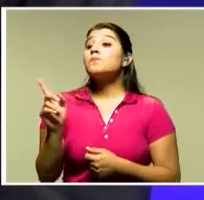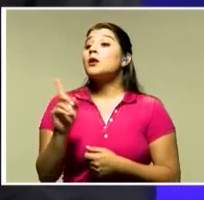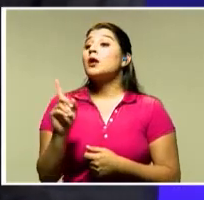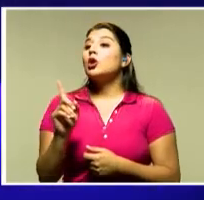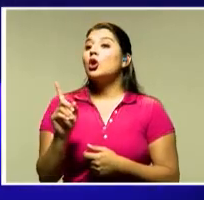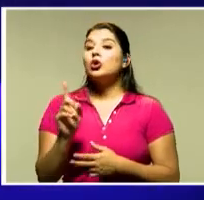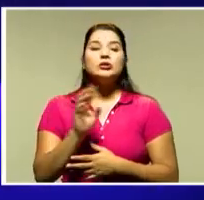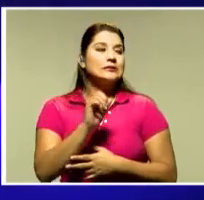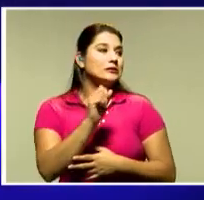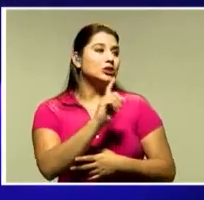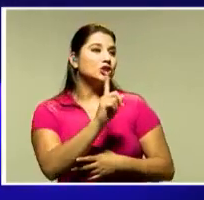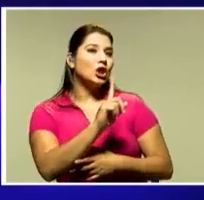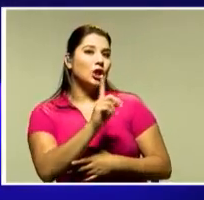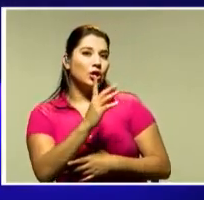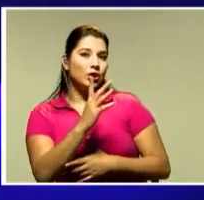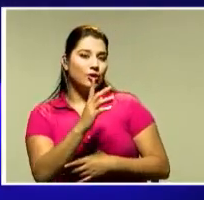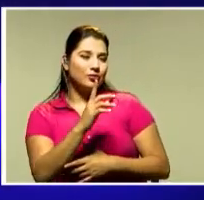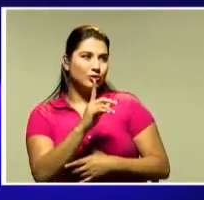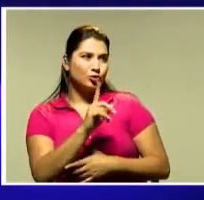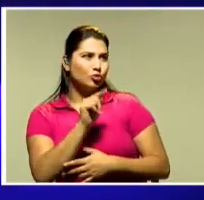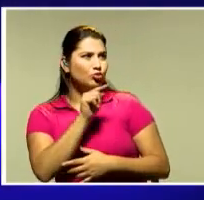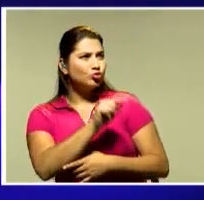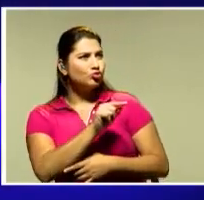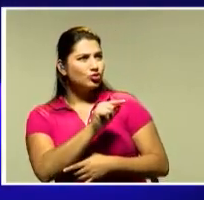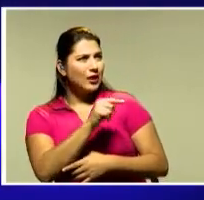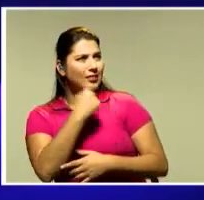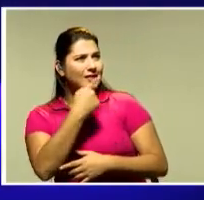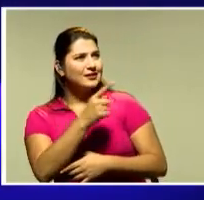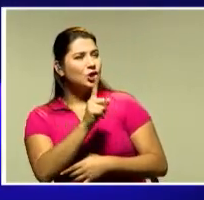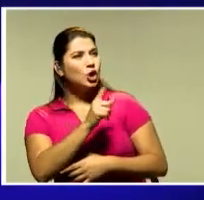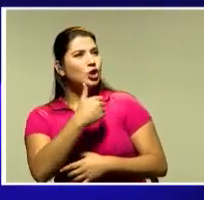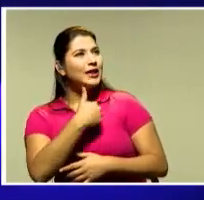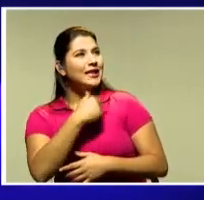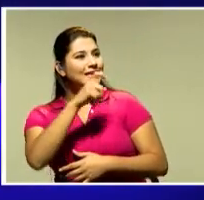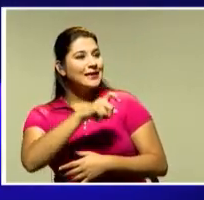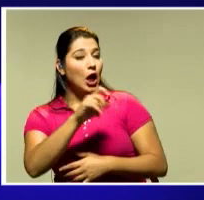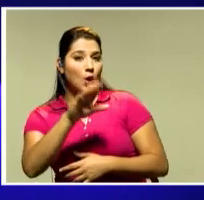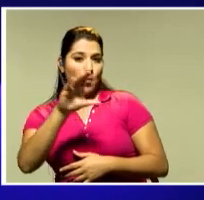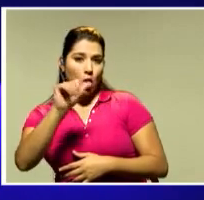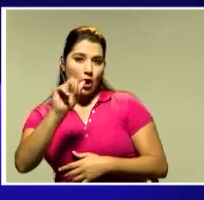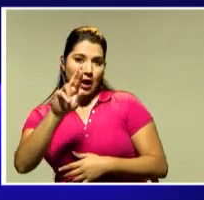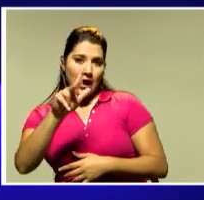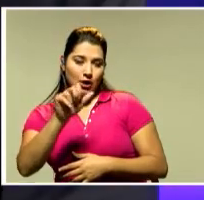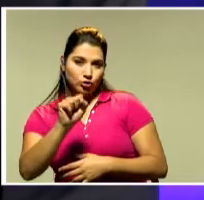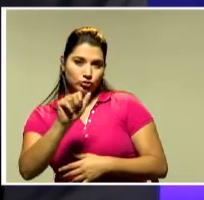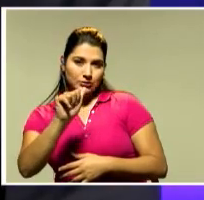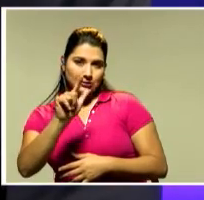no quiero... No tiene que hacerla, no tendrían, dice usted, que hacerla de don Carlos Alvarado. Sí,